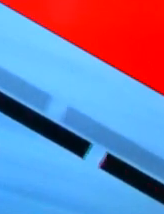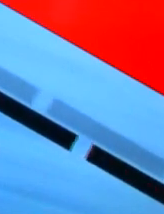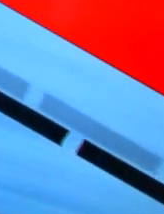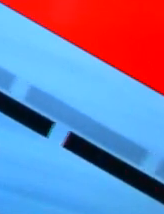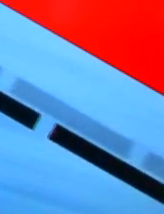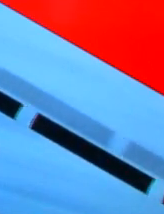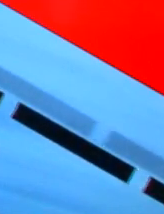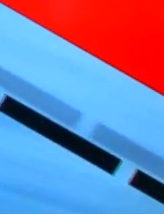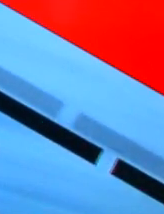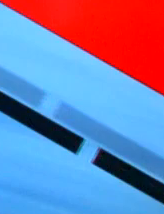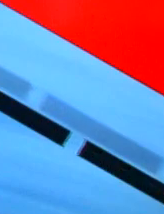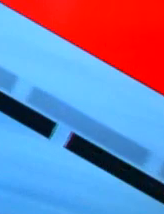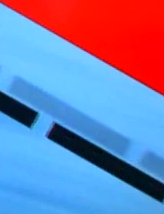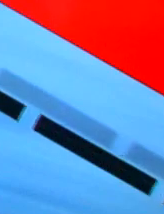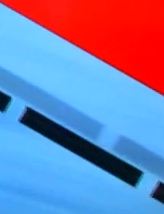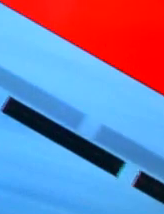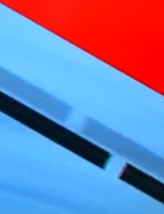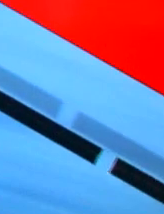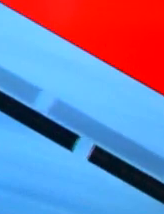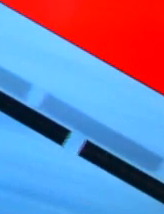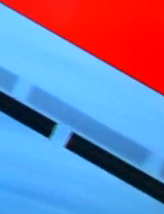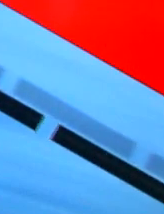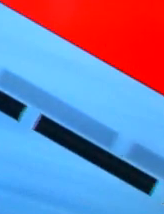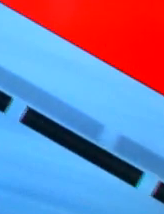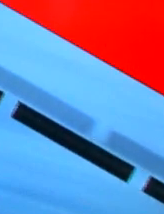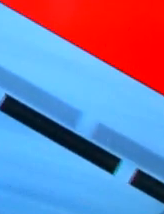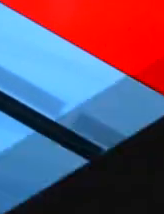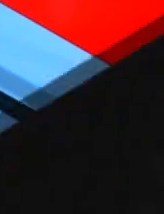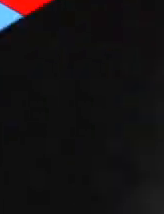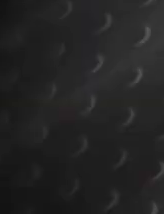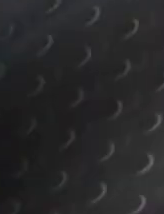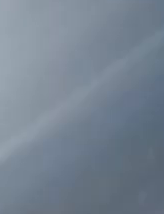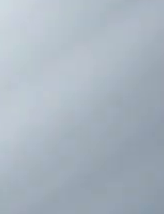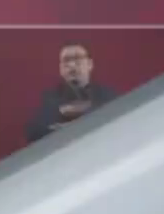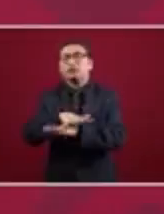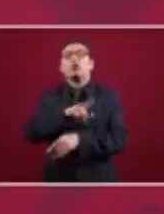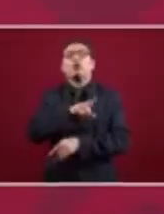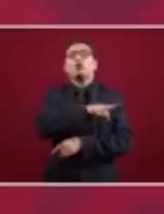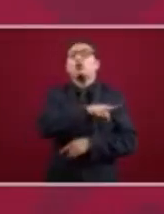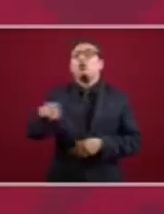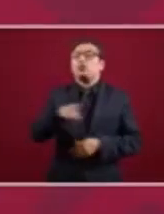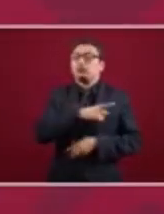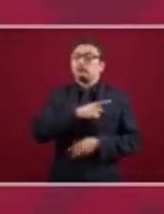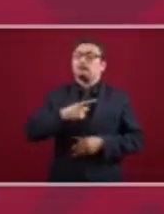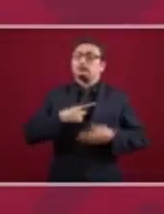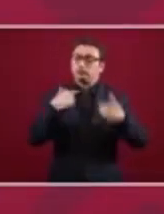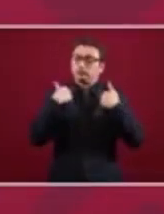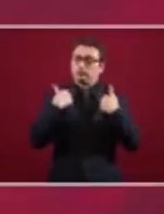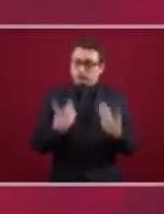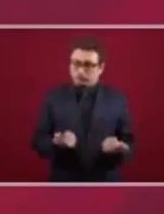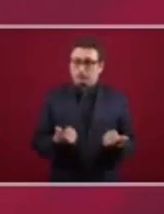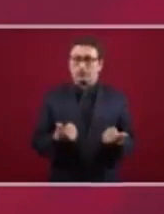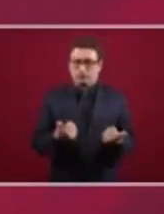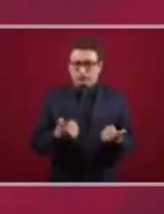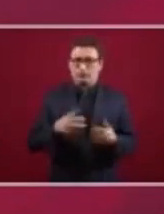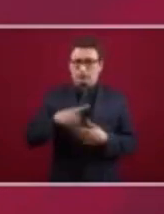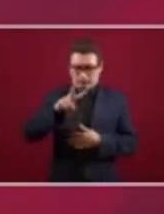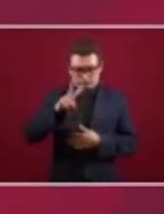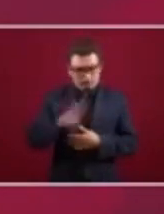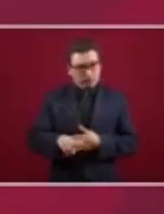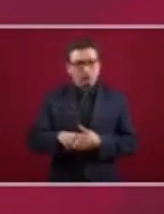señor Durazo. Y aquí siguió. Deben ustedes entender, en buen